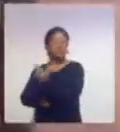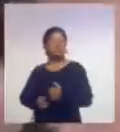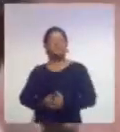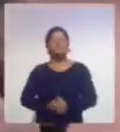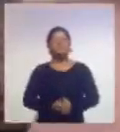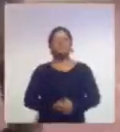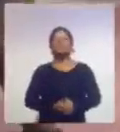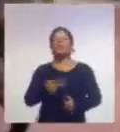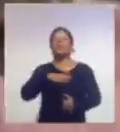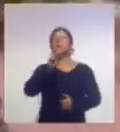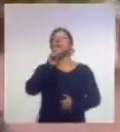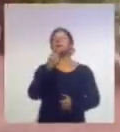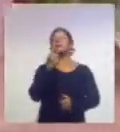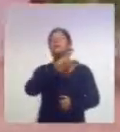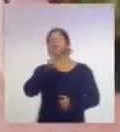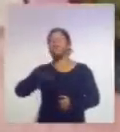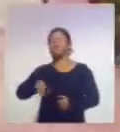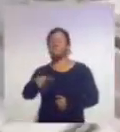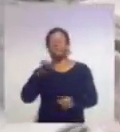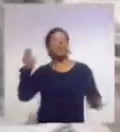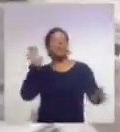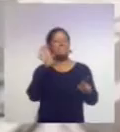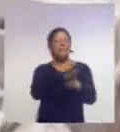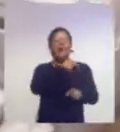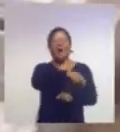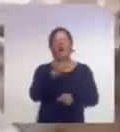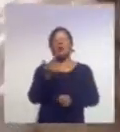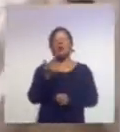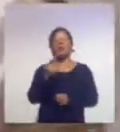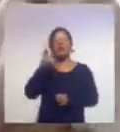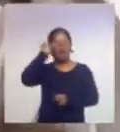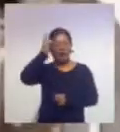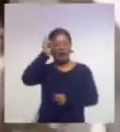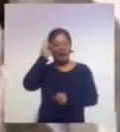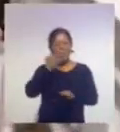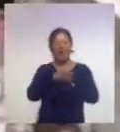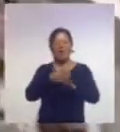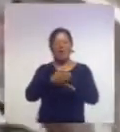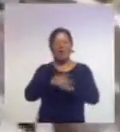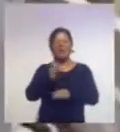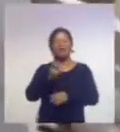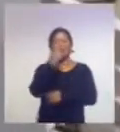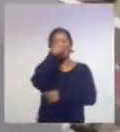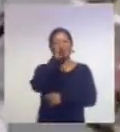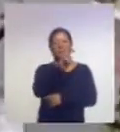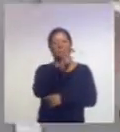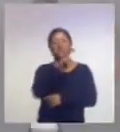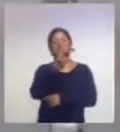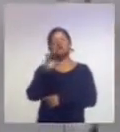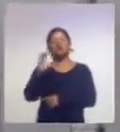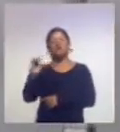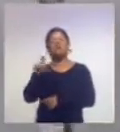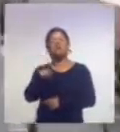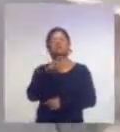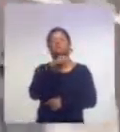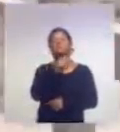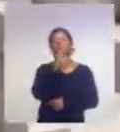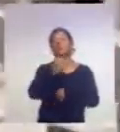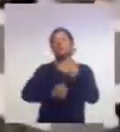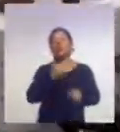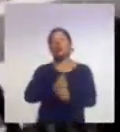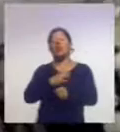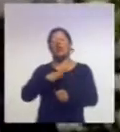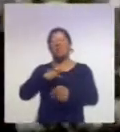Suman 31 muertos por el ataque al bar Caballo Blanco de Coatzacoalcos, Veracruz. Se trata de Ulises Contreras, el barman de 21 años que tenía quemaduras